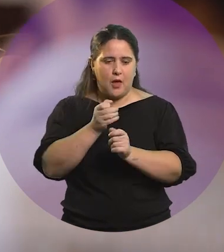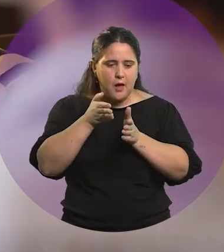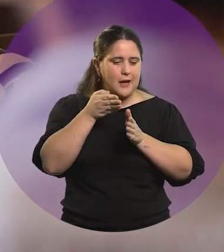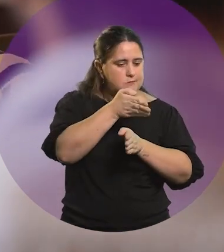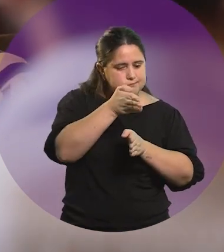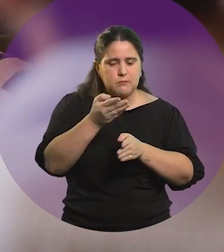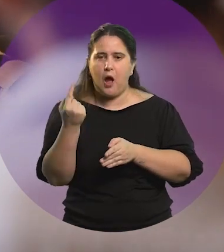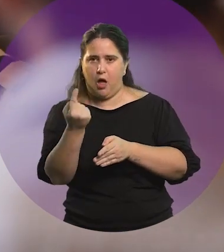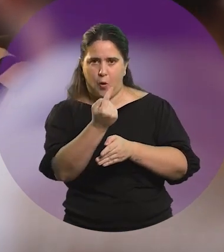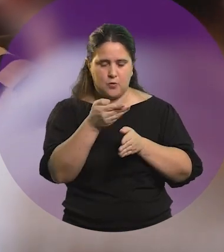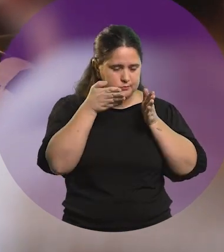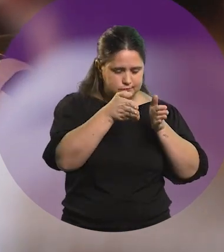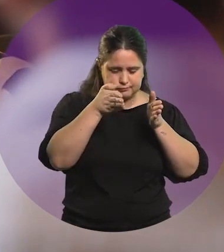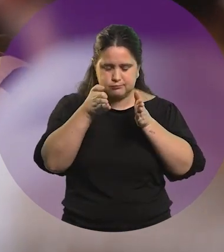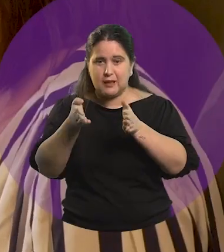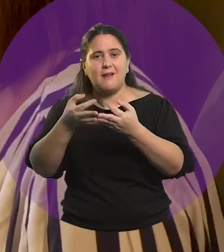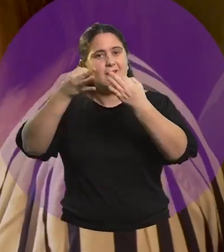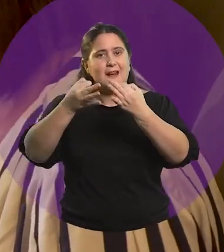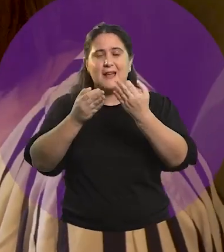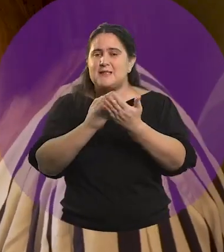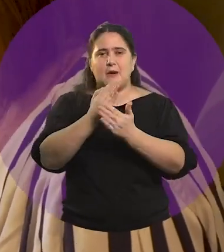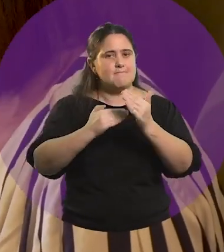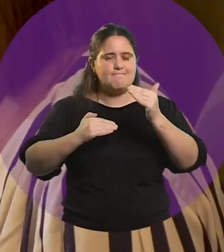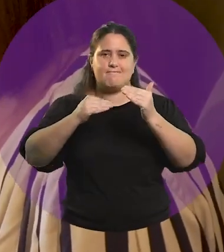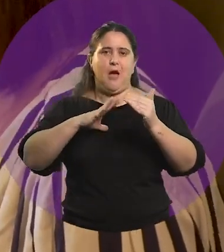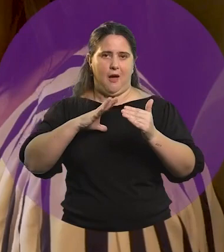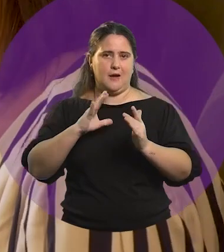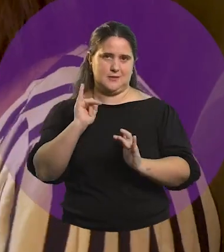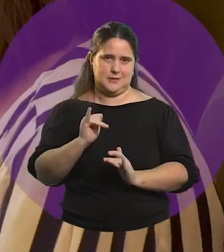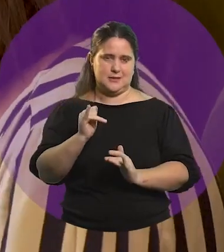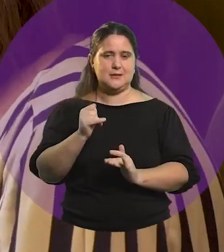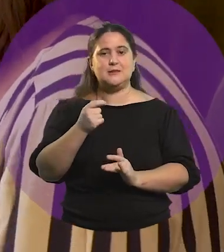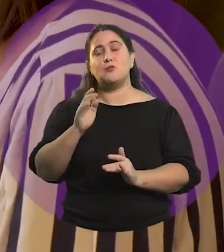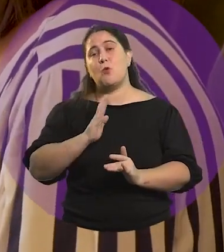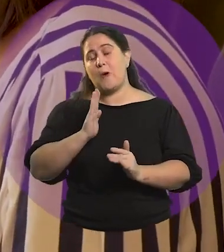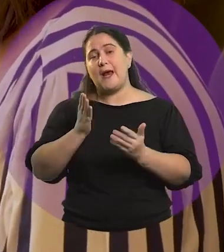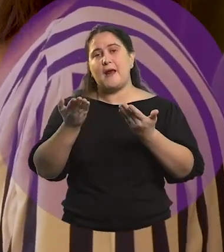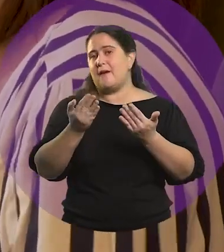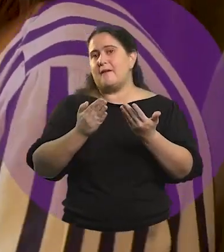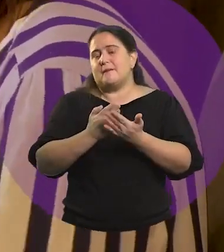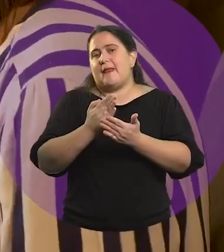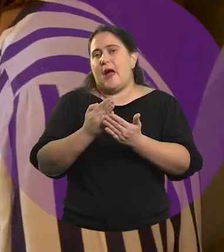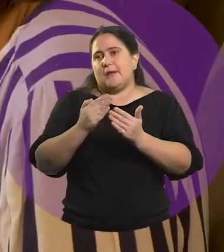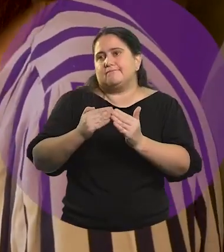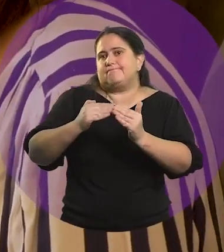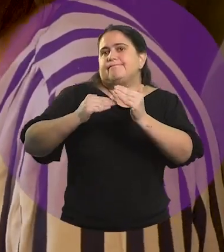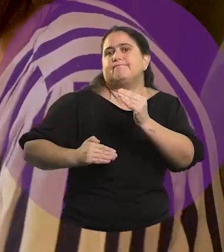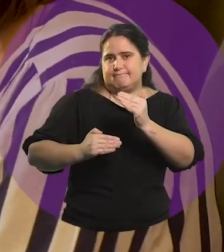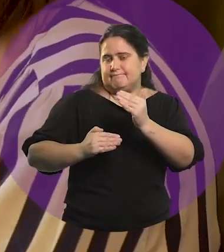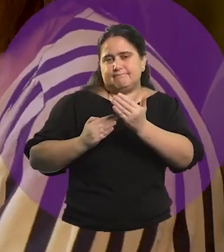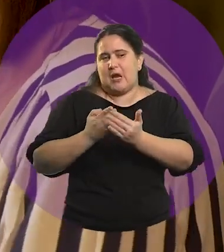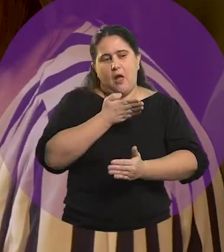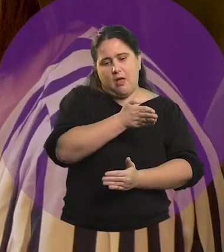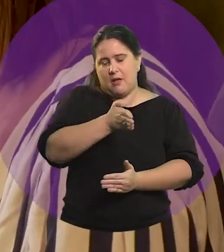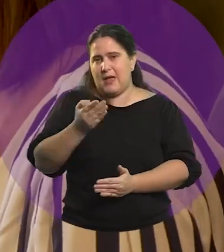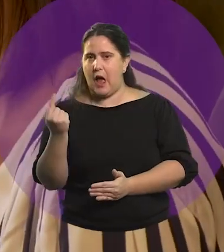una de esas dimensiones. Lo cierto es en que en todas existe una brecha que deja a las mujeres en una situación de subrepresentación en